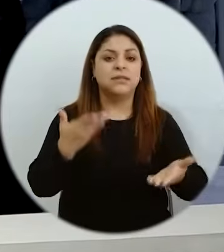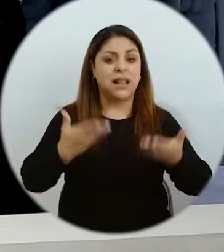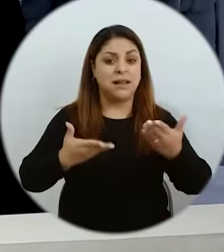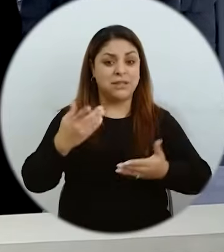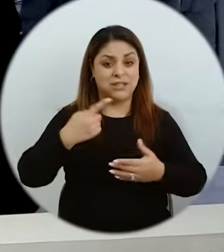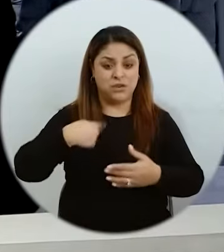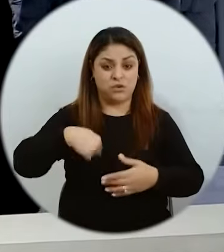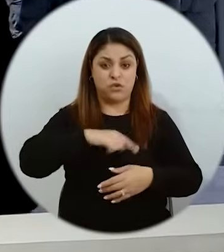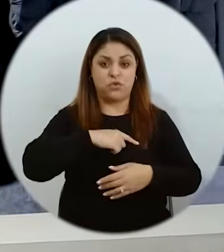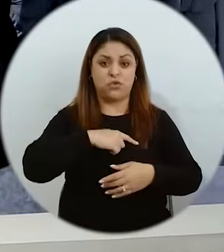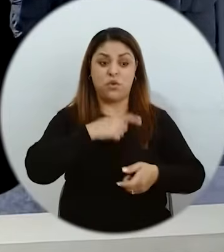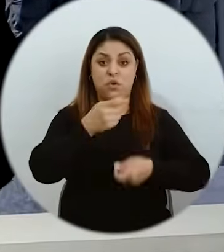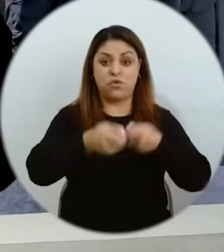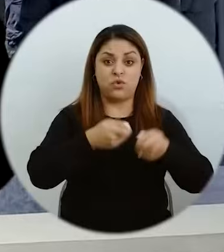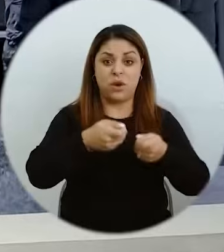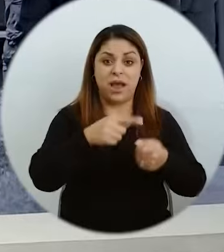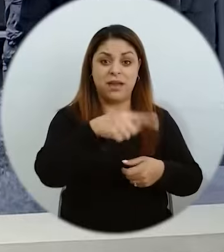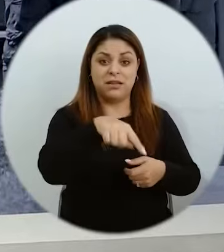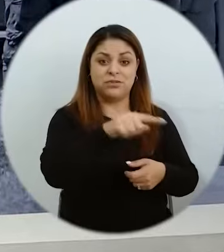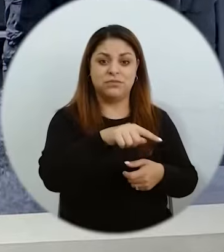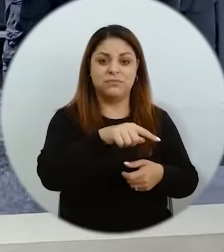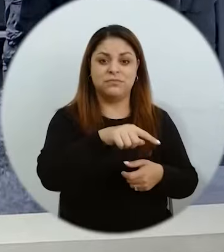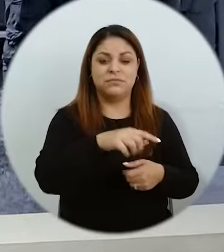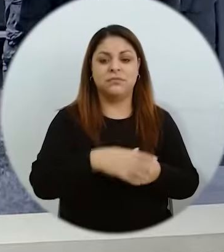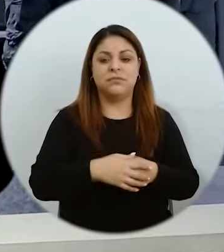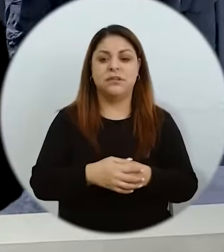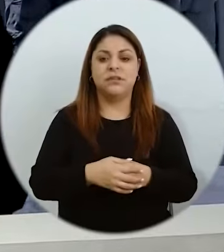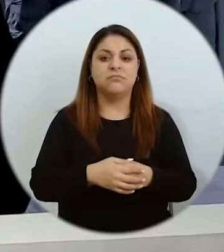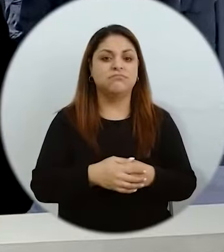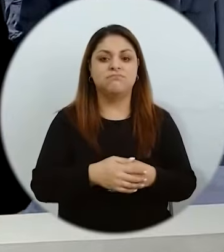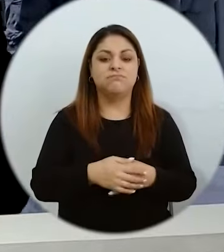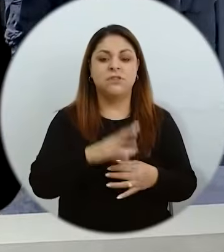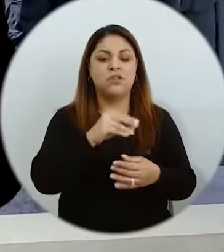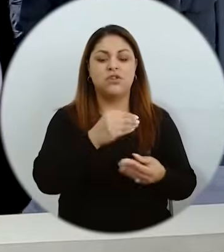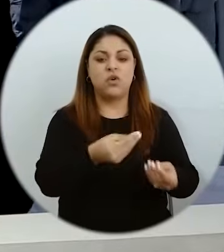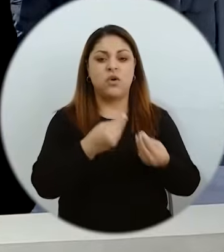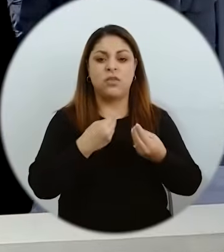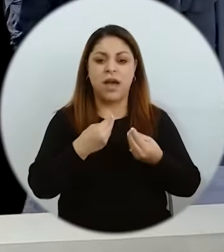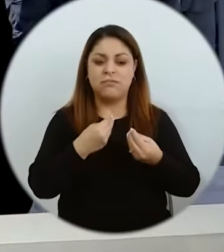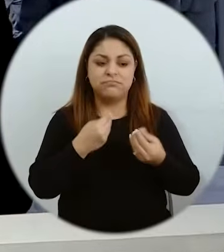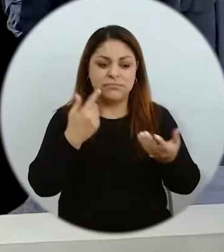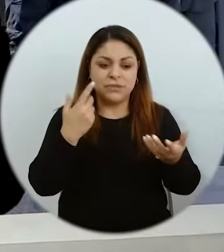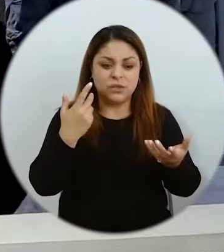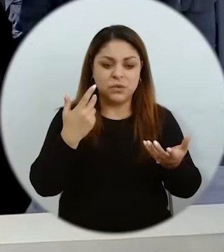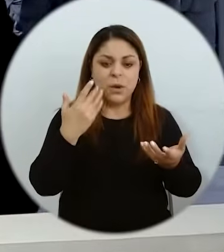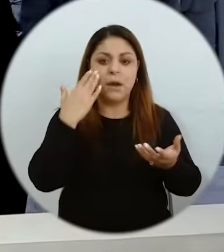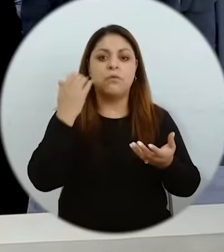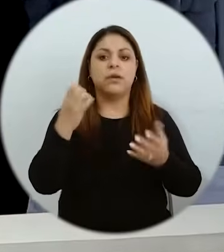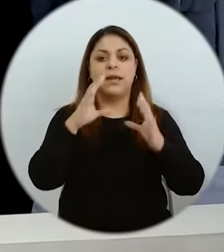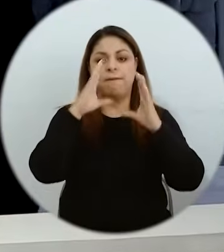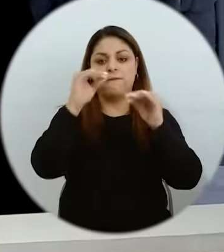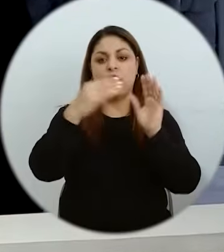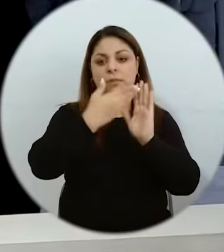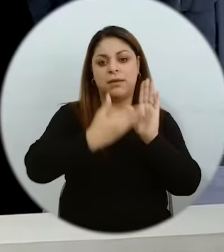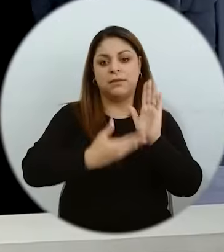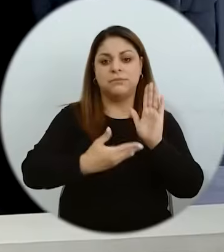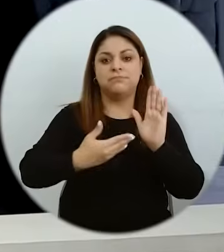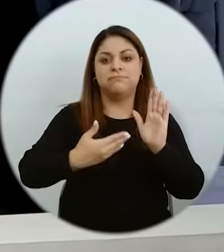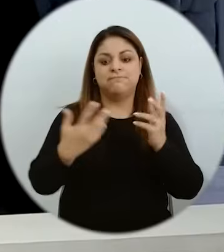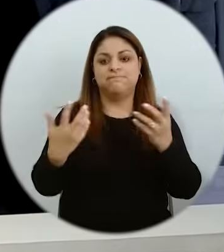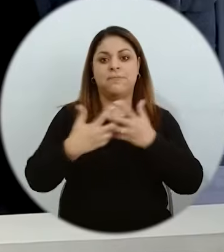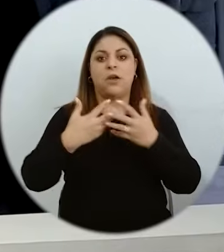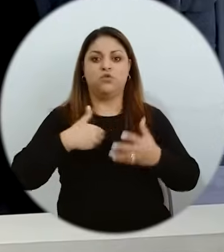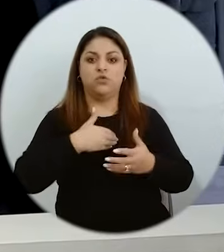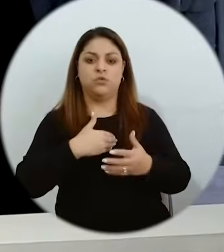a nosotros, si estuviéramos en el control de ellos, no nos daría esa irritación, porque el informe sería